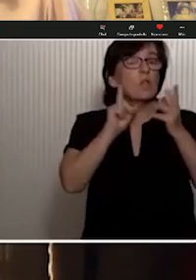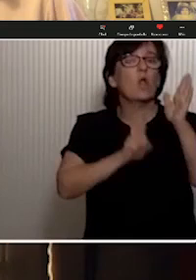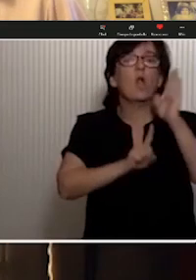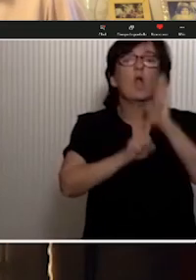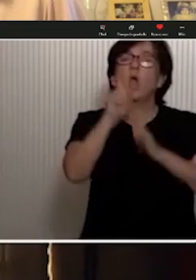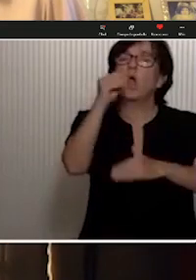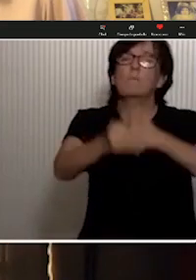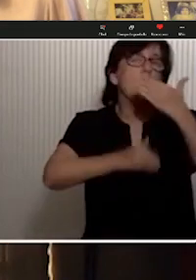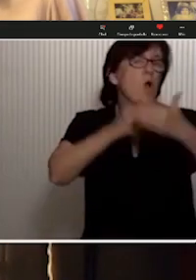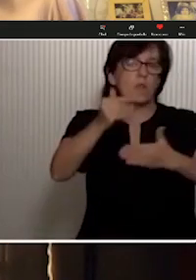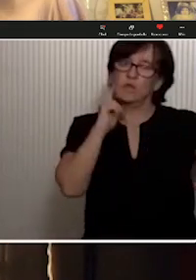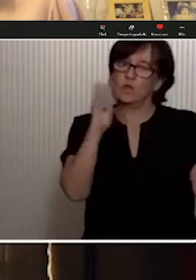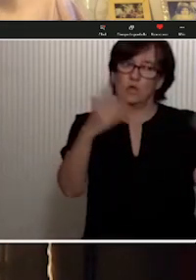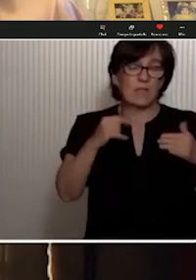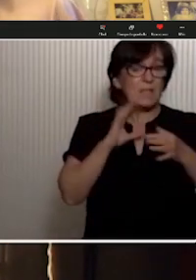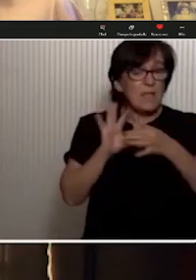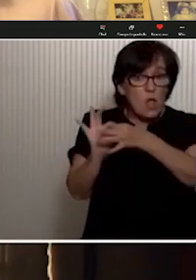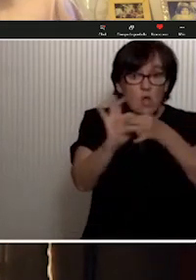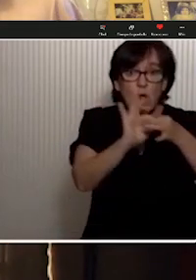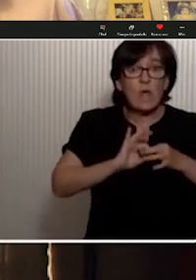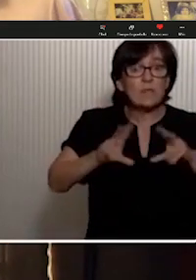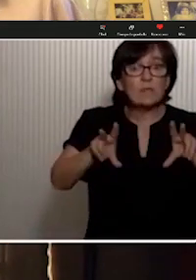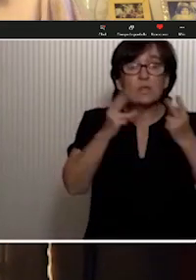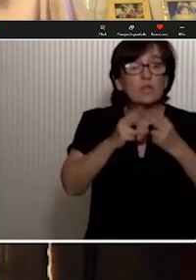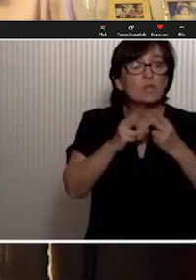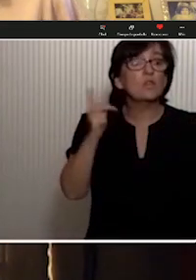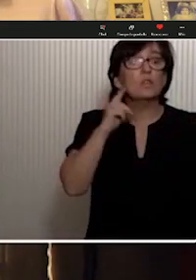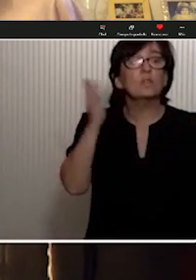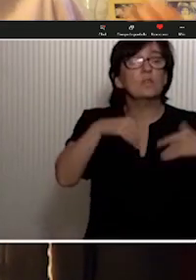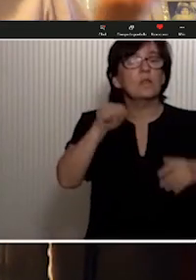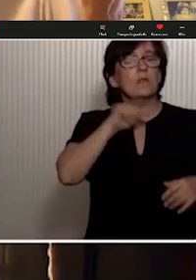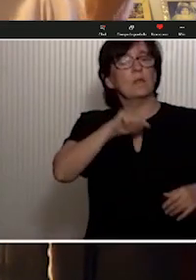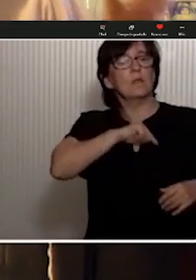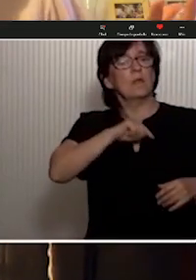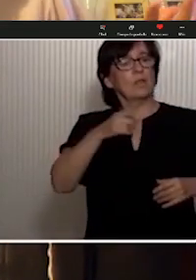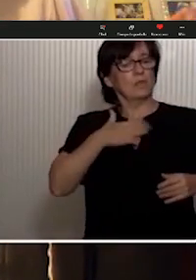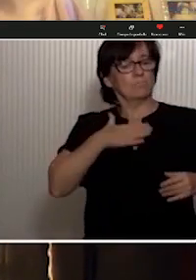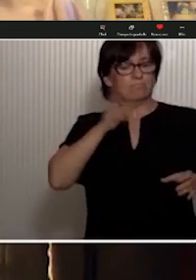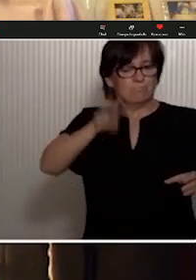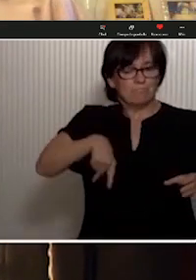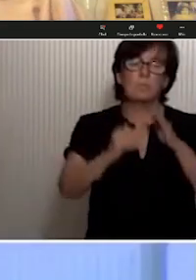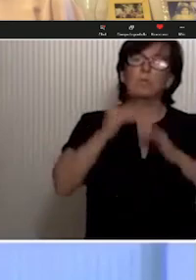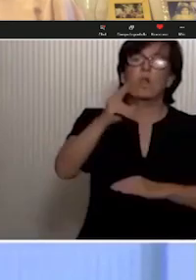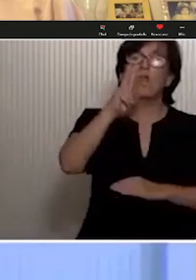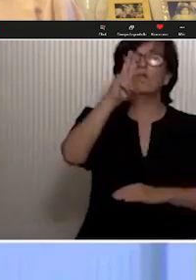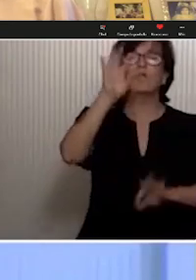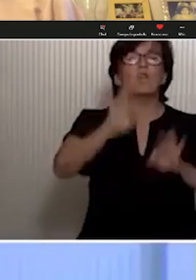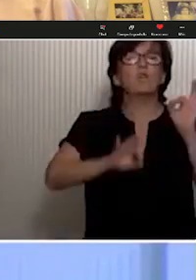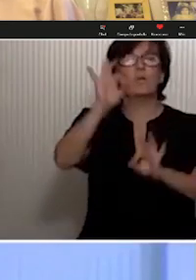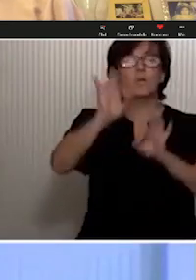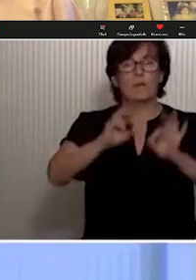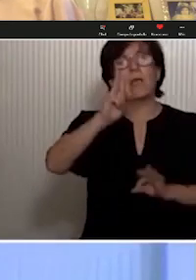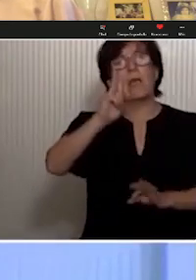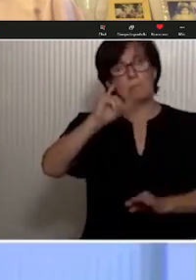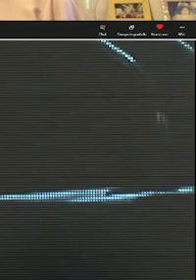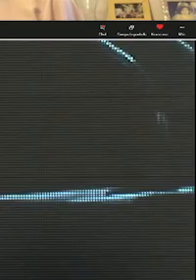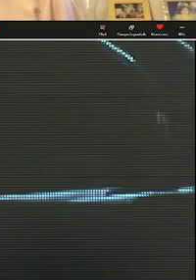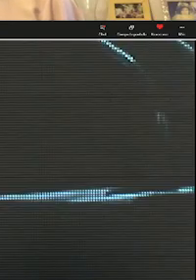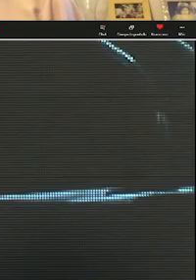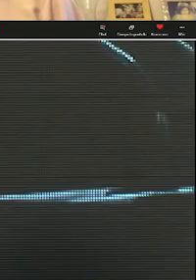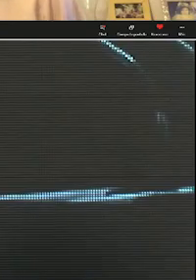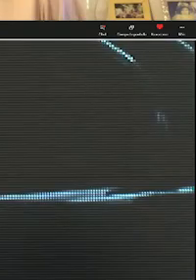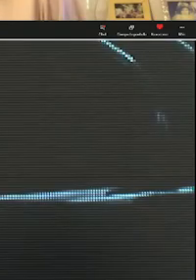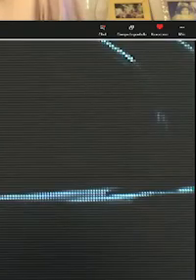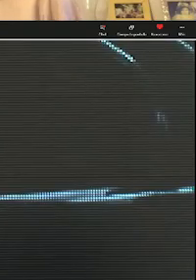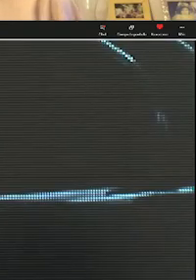económica o sea es que vamos a ver pero donde han estado estos tíos haciendo un borrador sí sí sí está el país manga por hablo de